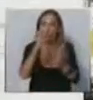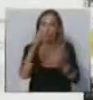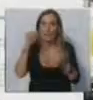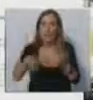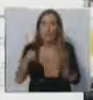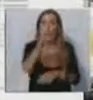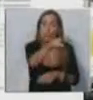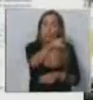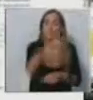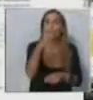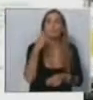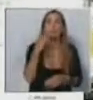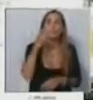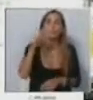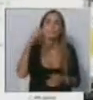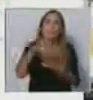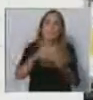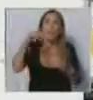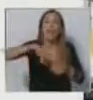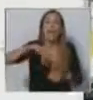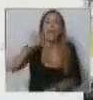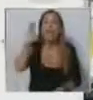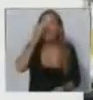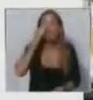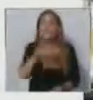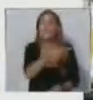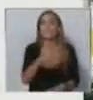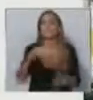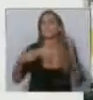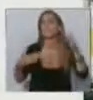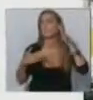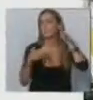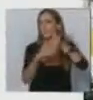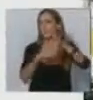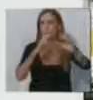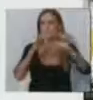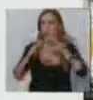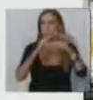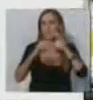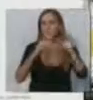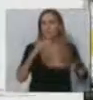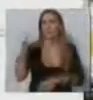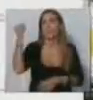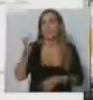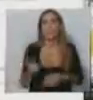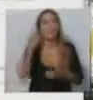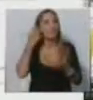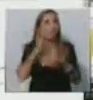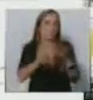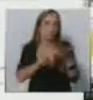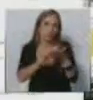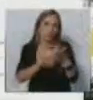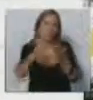va a tener el liderazgo en los teléfonos celulares, que es la comunicación de la mayor parte de la